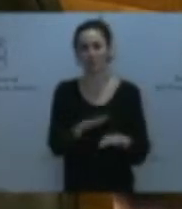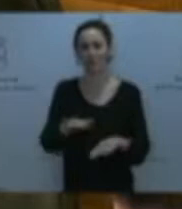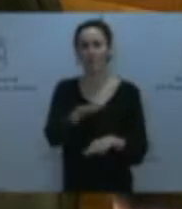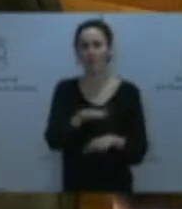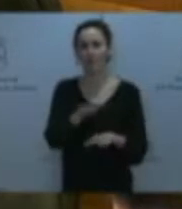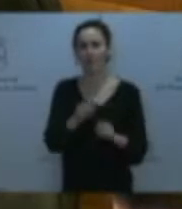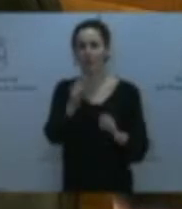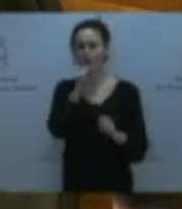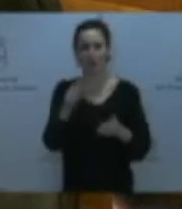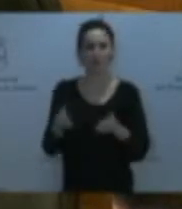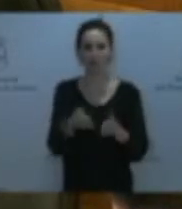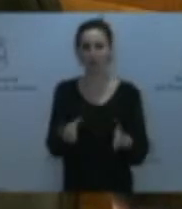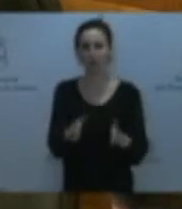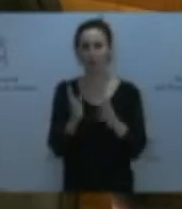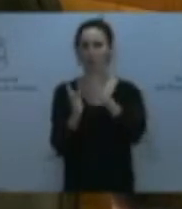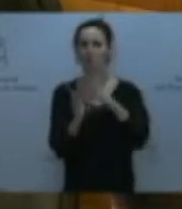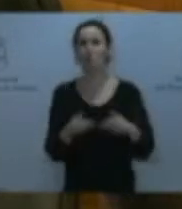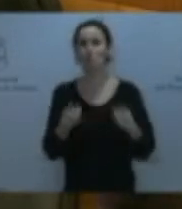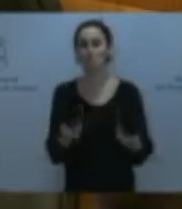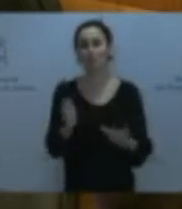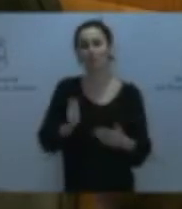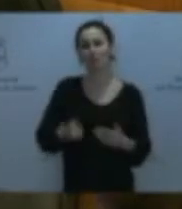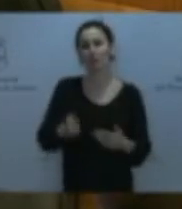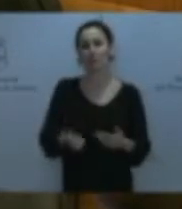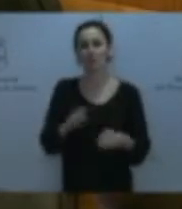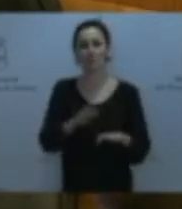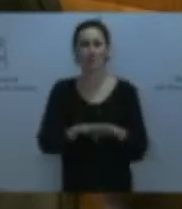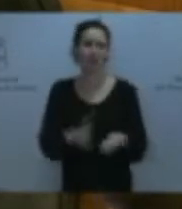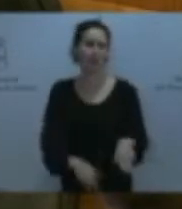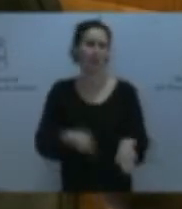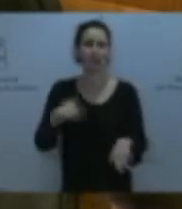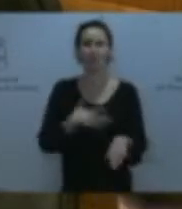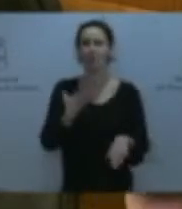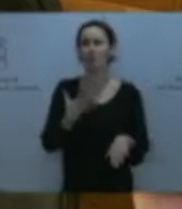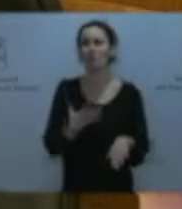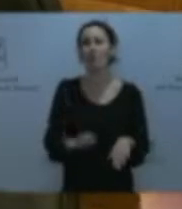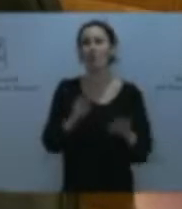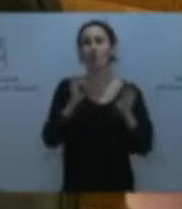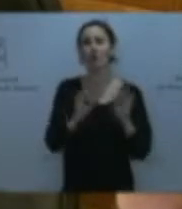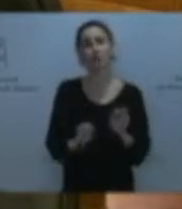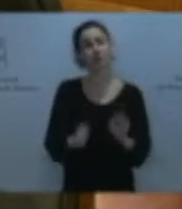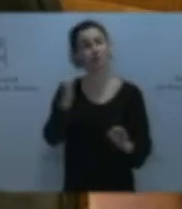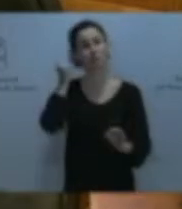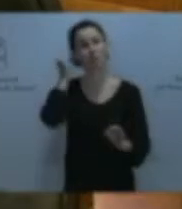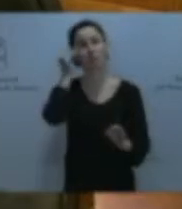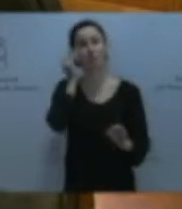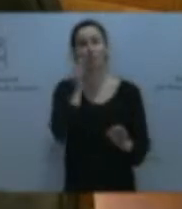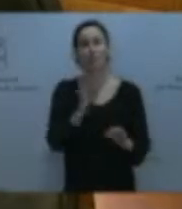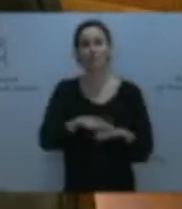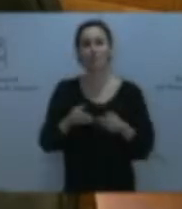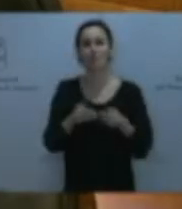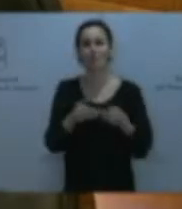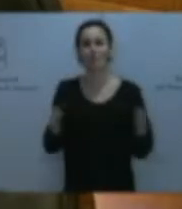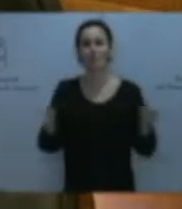río. ¿Qué mediciones hacen? ¿Con qué frecuencia? En general, ¿cómo es posible que el día que se abrió la veda del salmón fuera el día